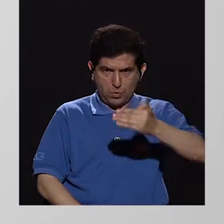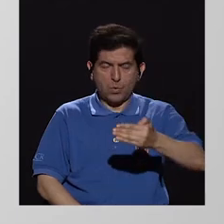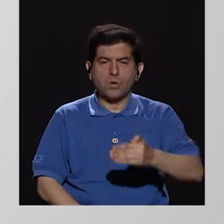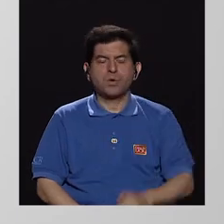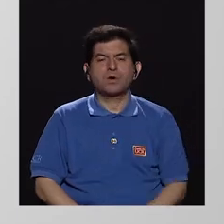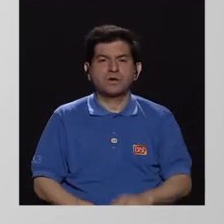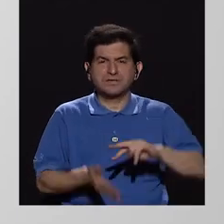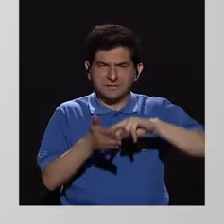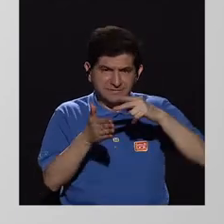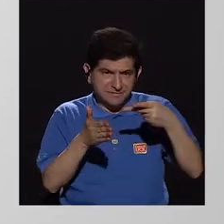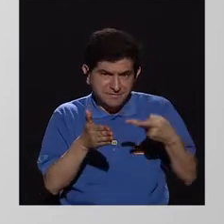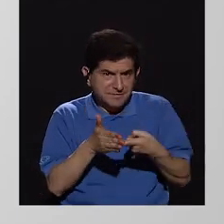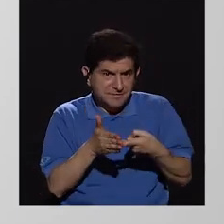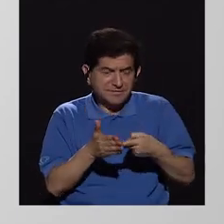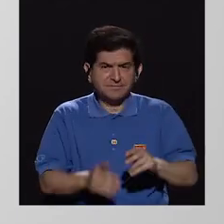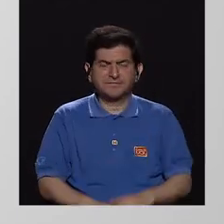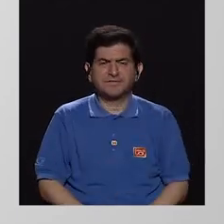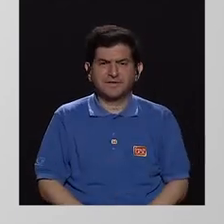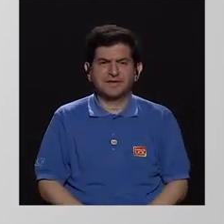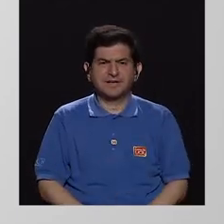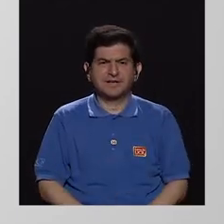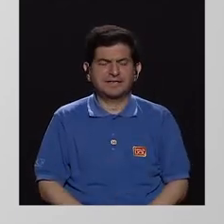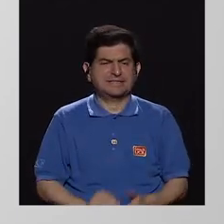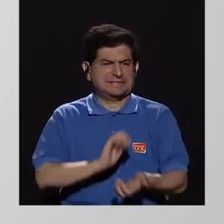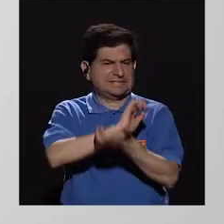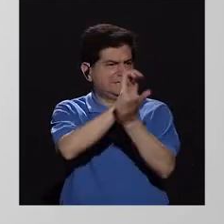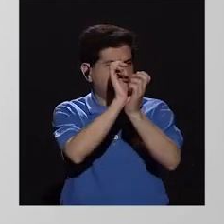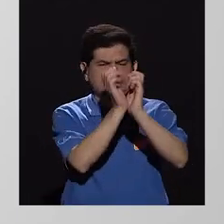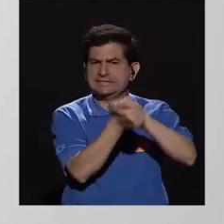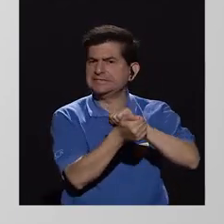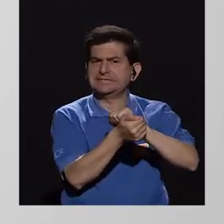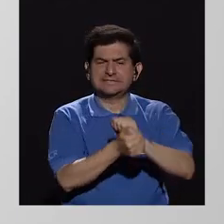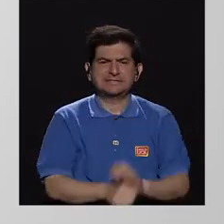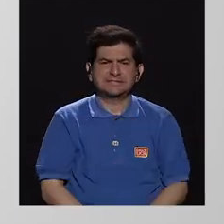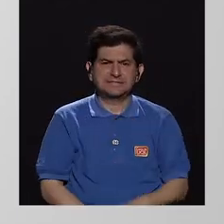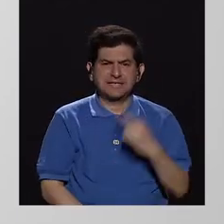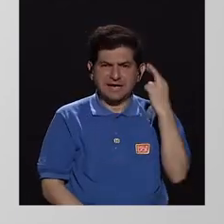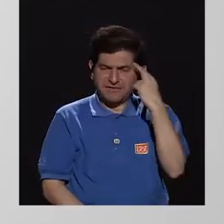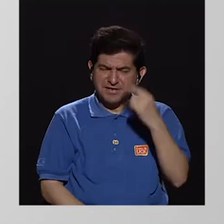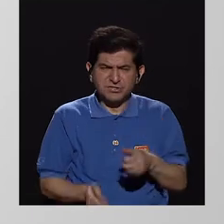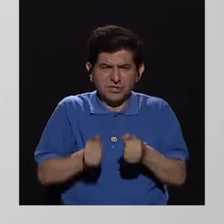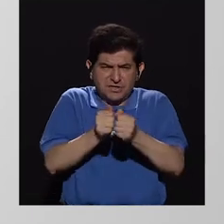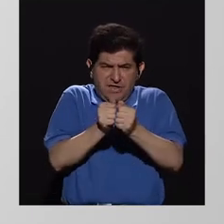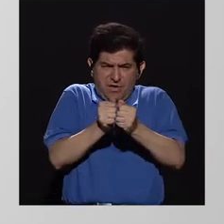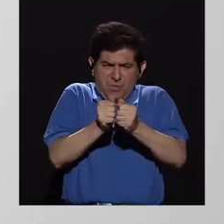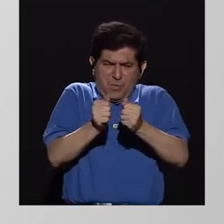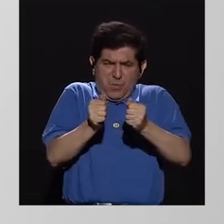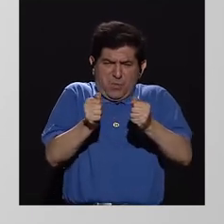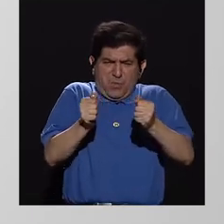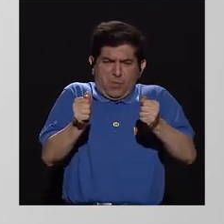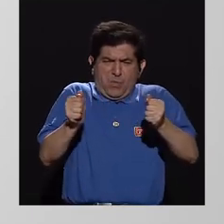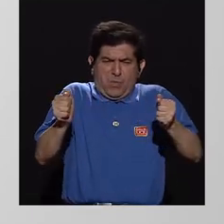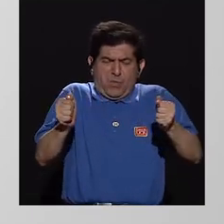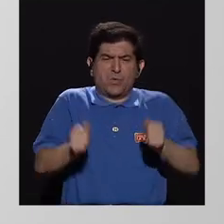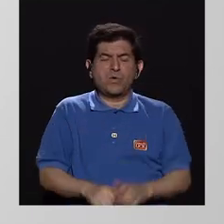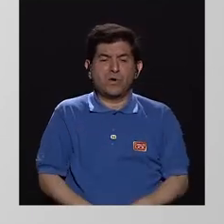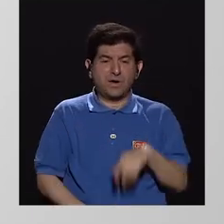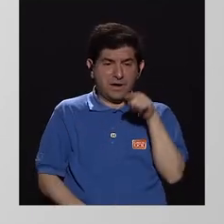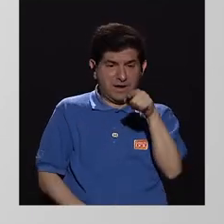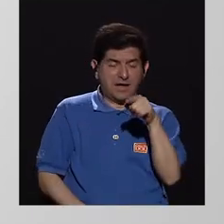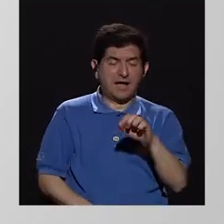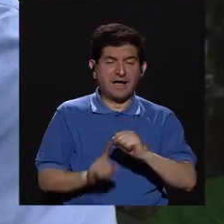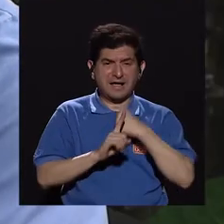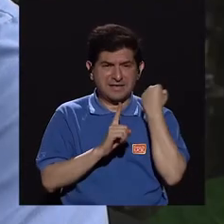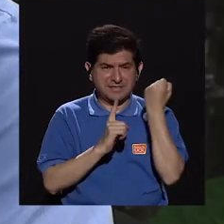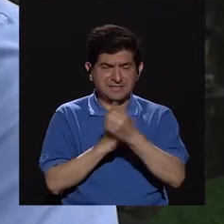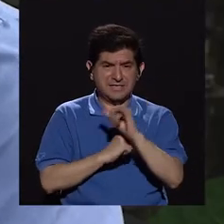vez en esa parte, en la zona lumbar, se ve muy alterada porque se hiperextiende o se aumenta ese